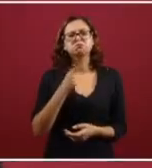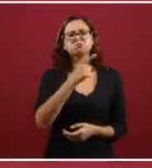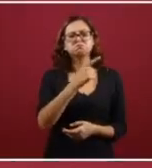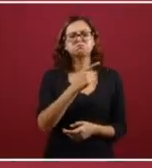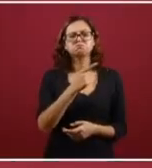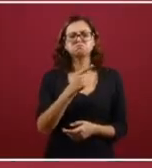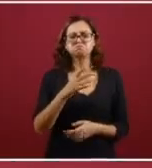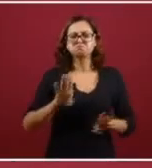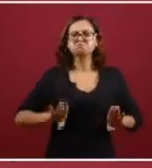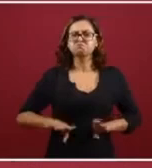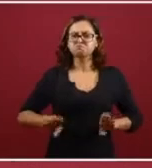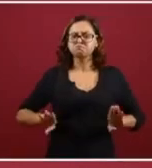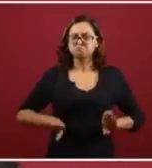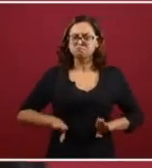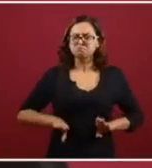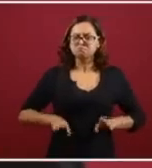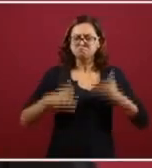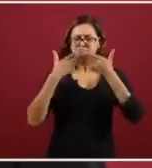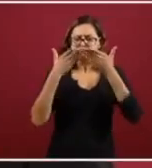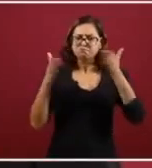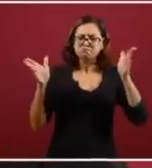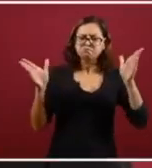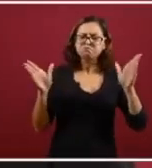tener esta actitud